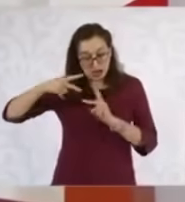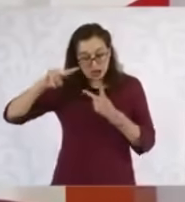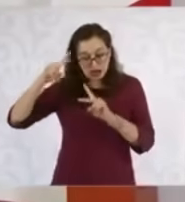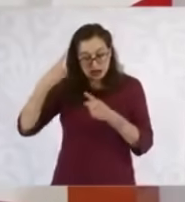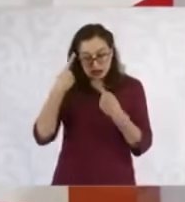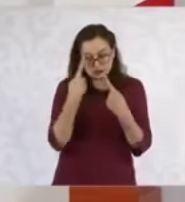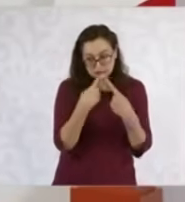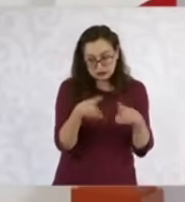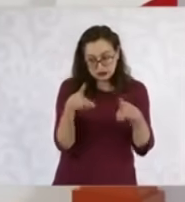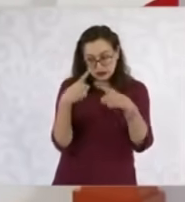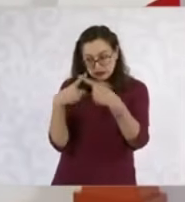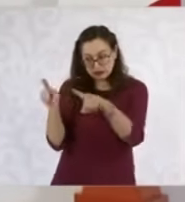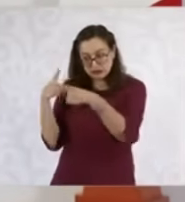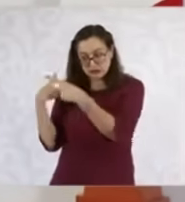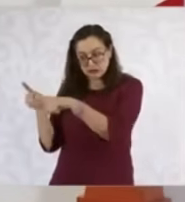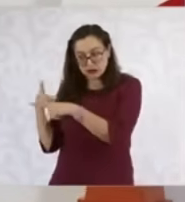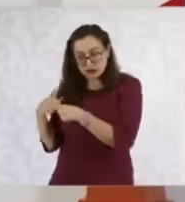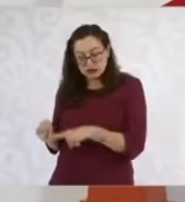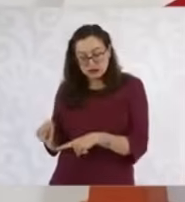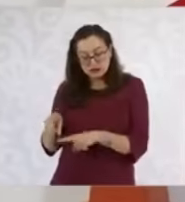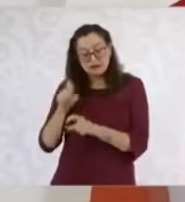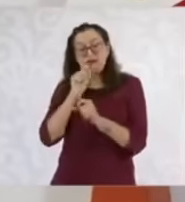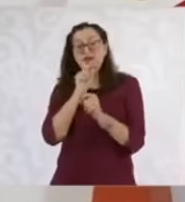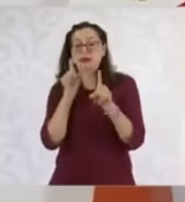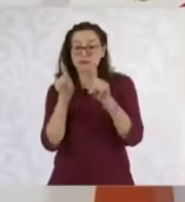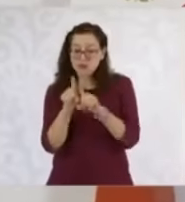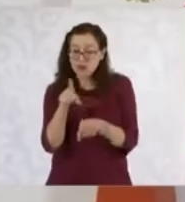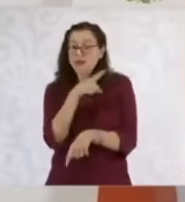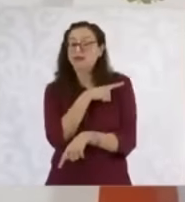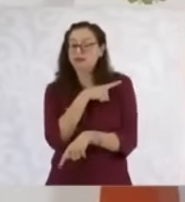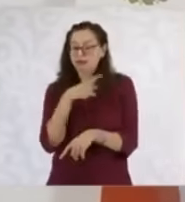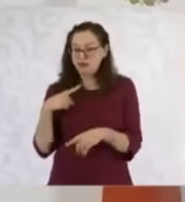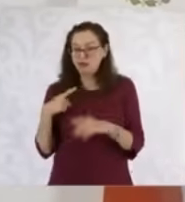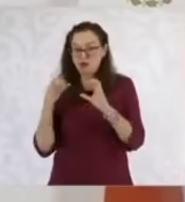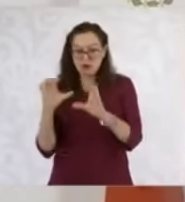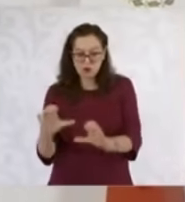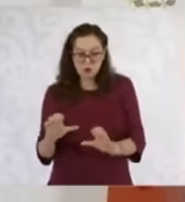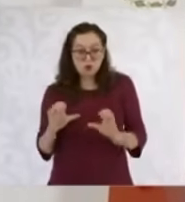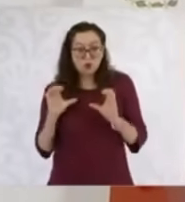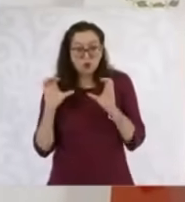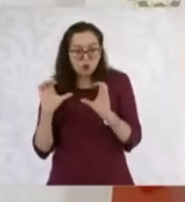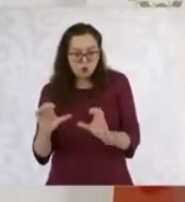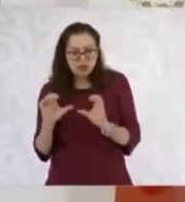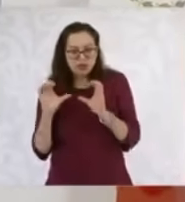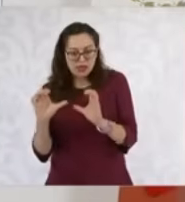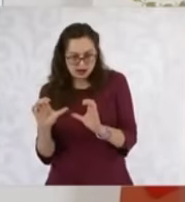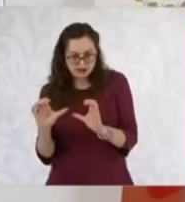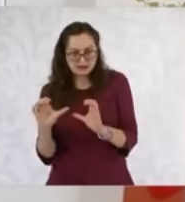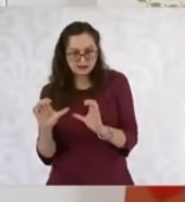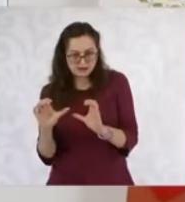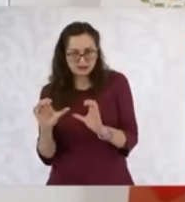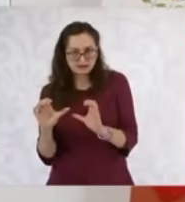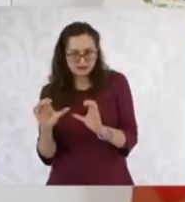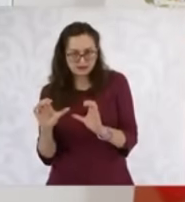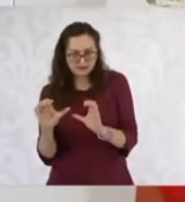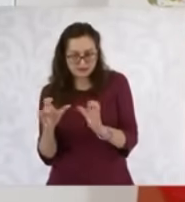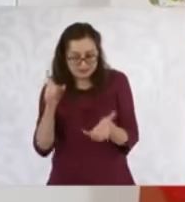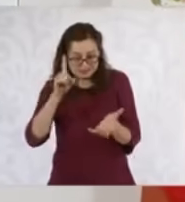Todas las razas o variedades de maíz, pues nuestra obligación es conservarlas, porque el maíz